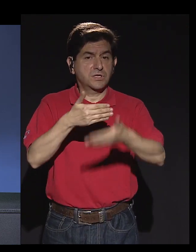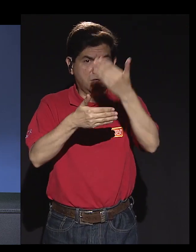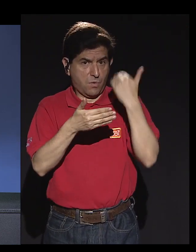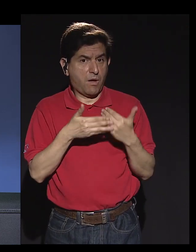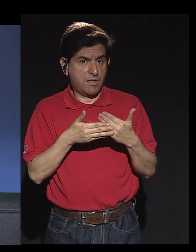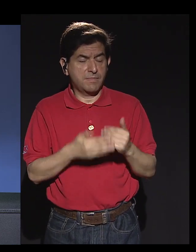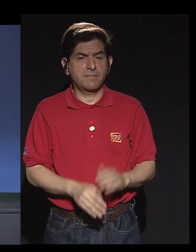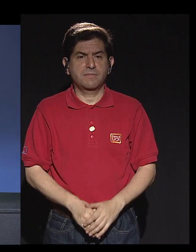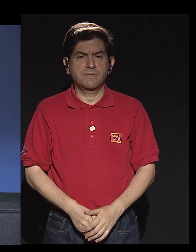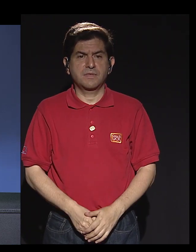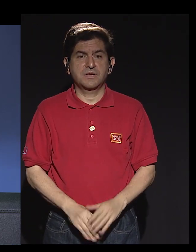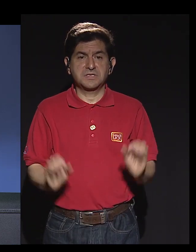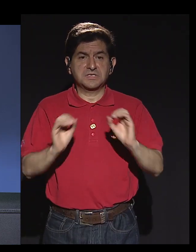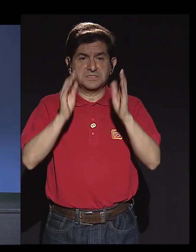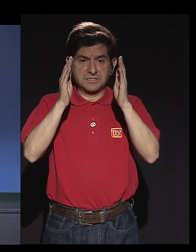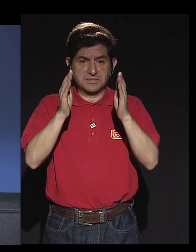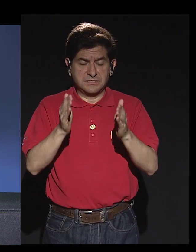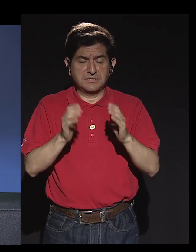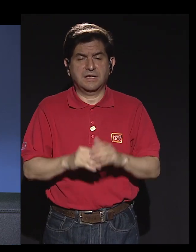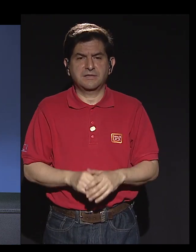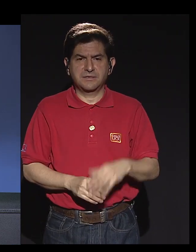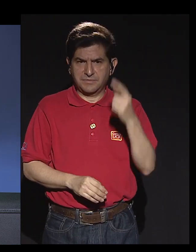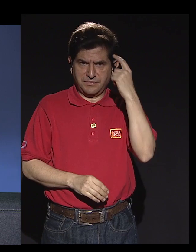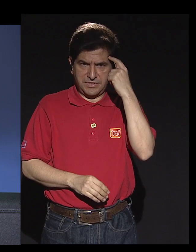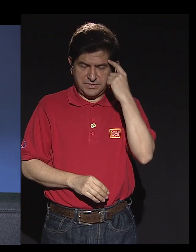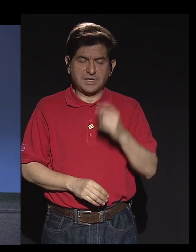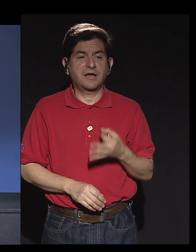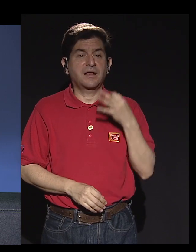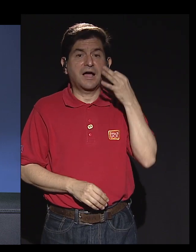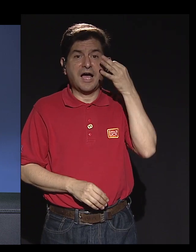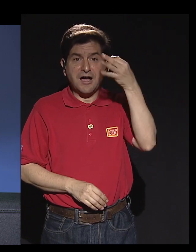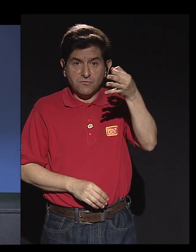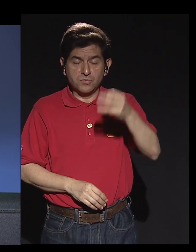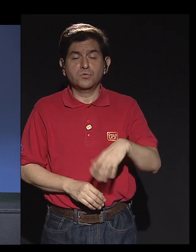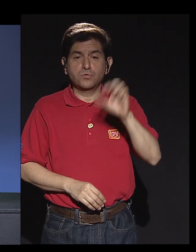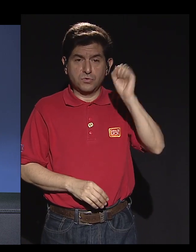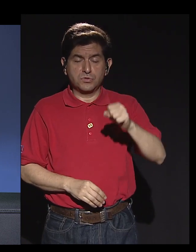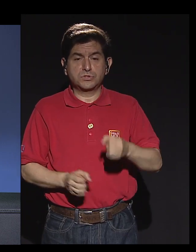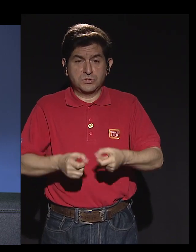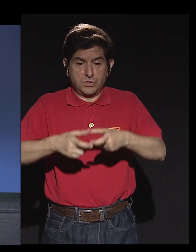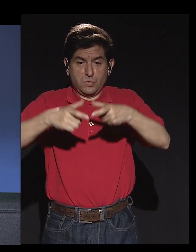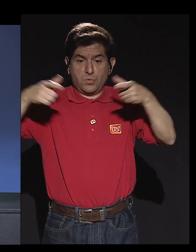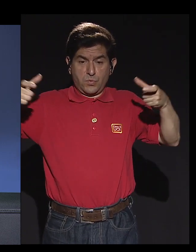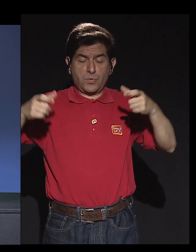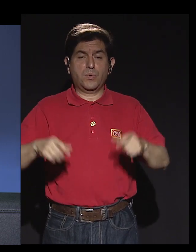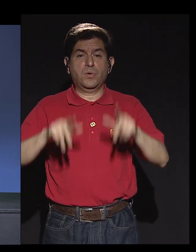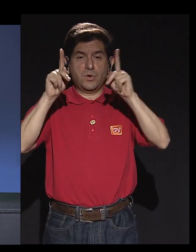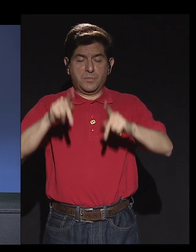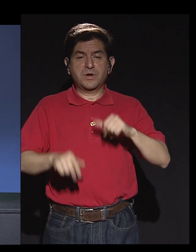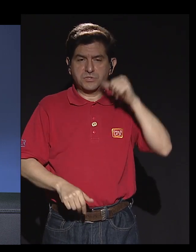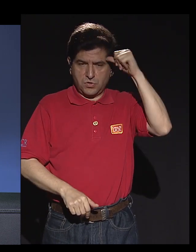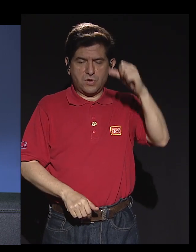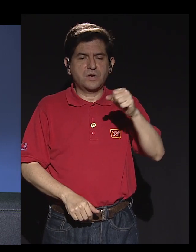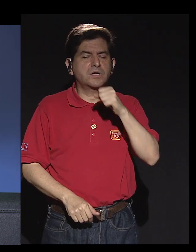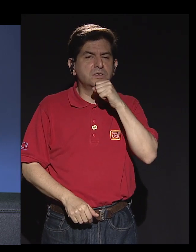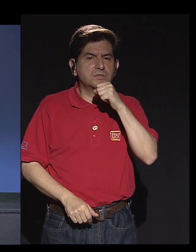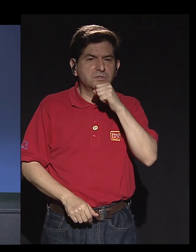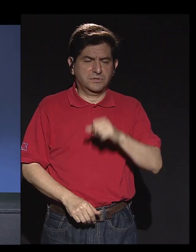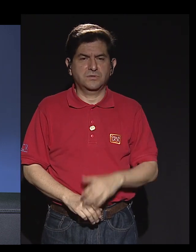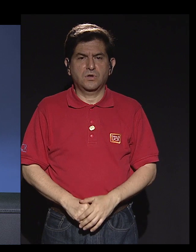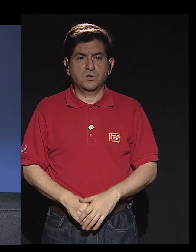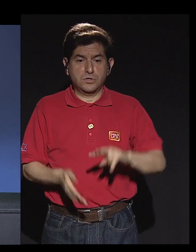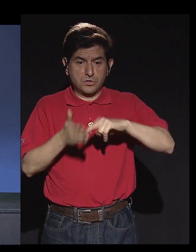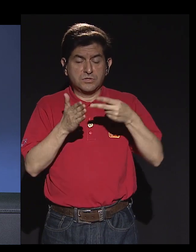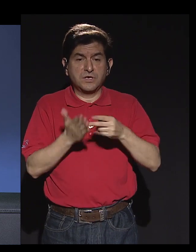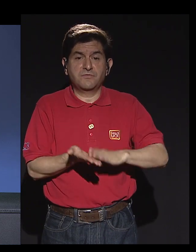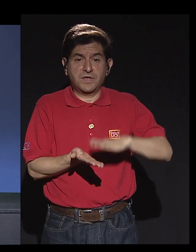como usted bien lo decía, el hecho de que cada día vayan a haber más personas adultas mayores incrementa el tema del maltrato y la